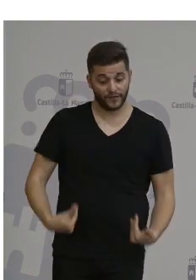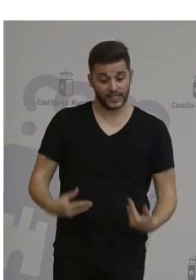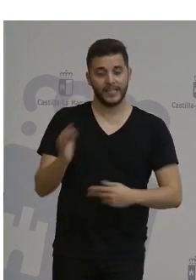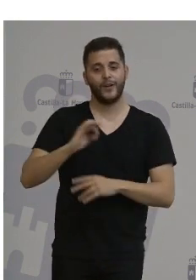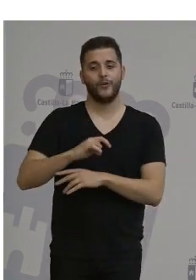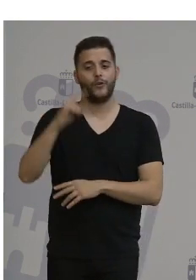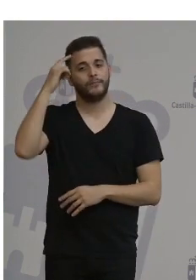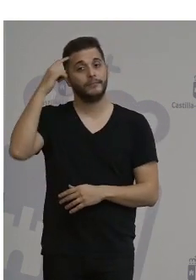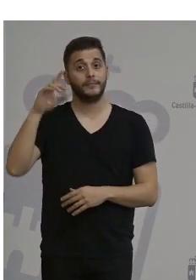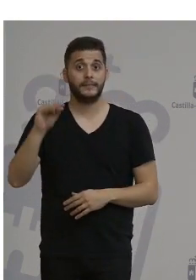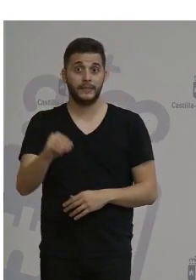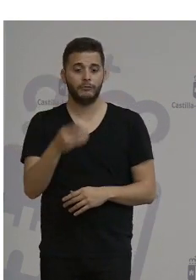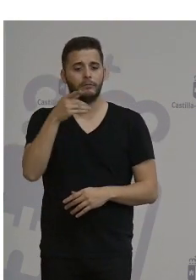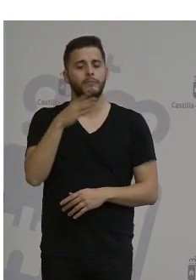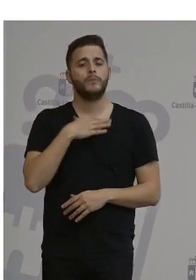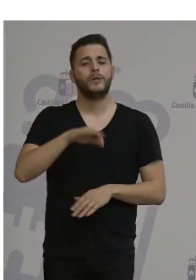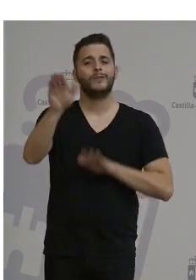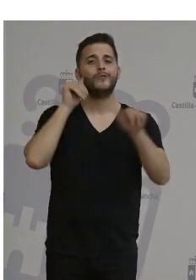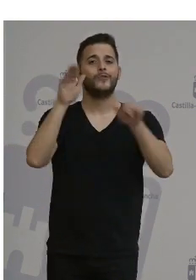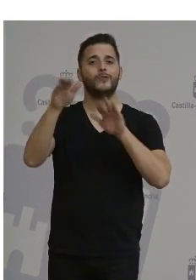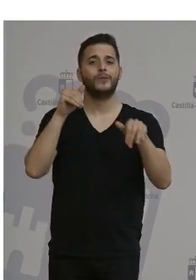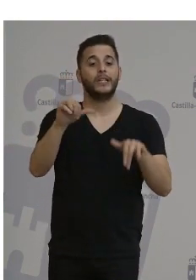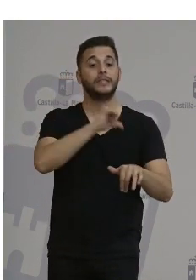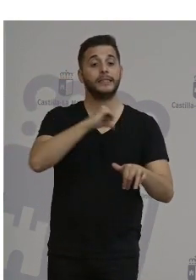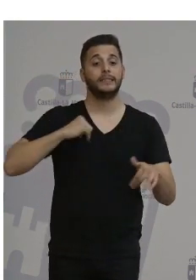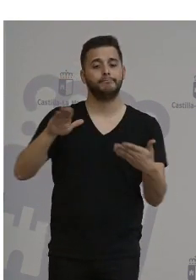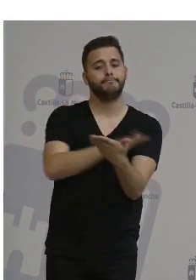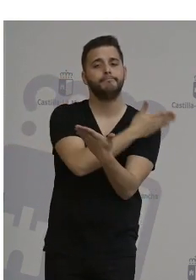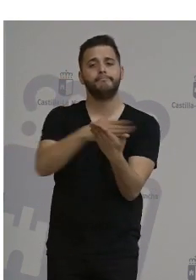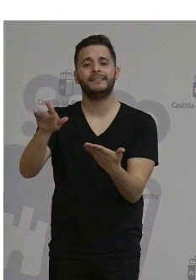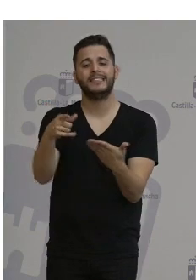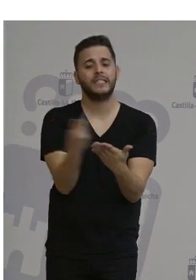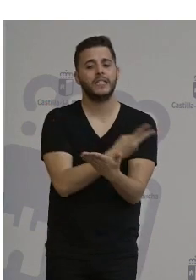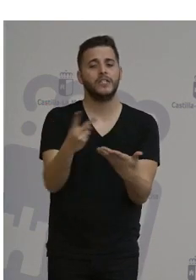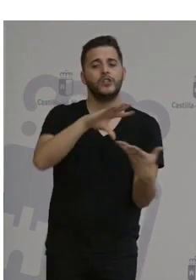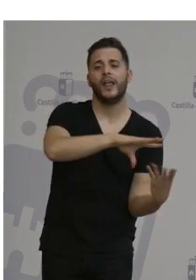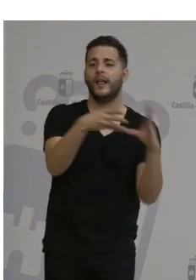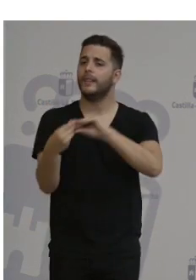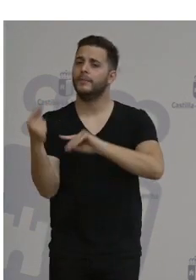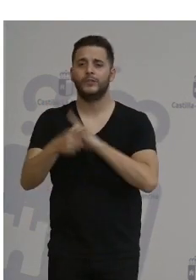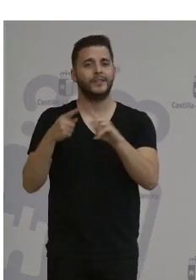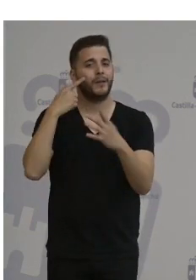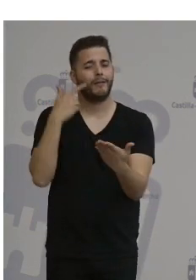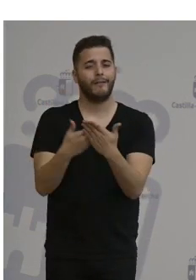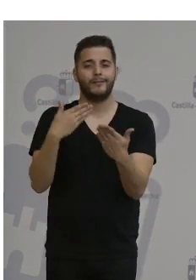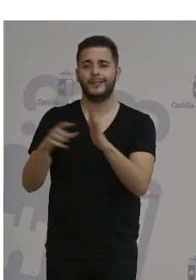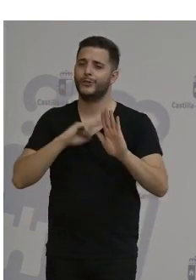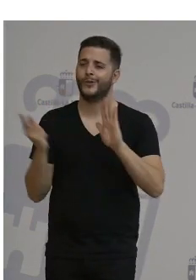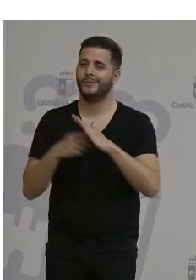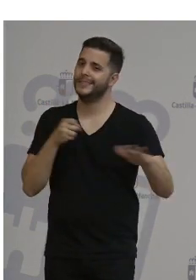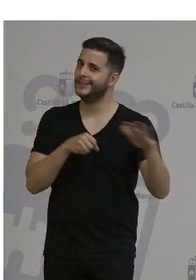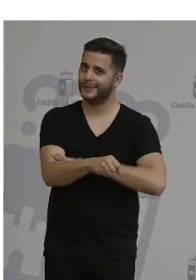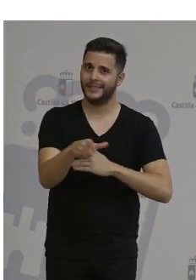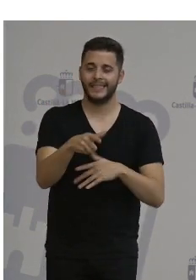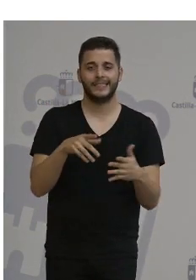intelectual tengan convocatorias independientes y plenamente adaptadas, como garantía de una total inclusión en el sistema de acceso